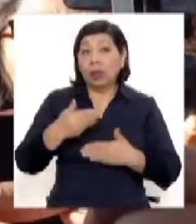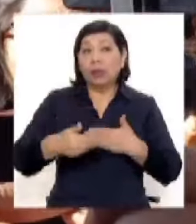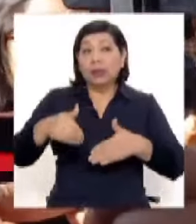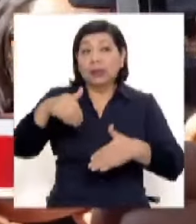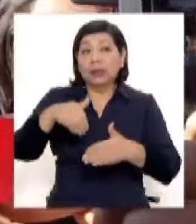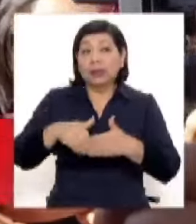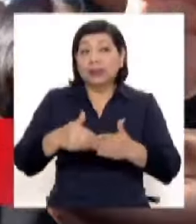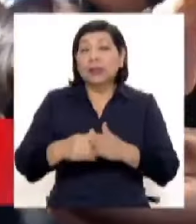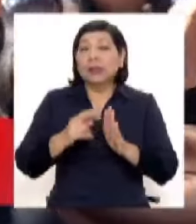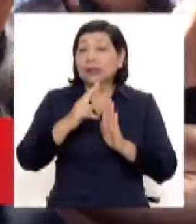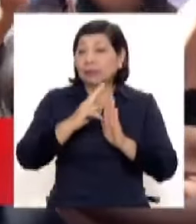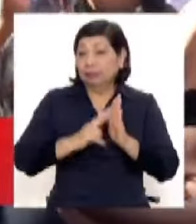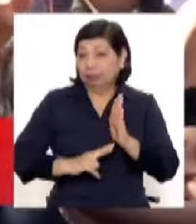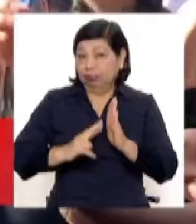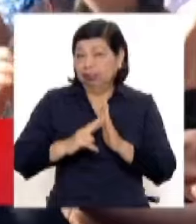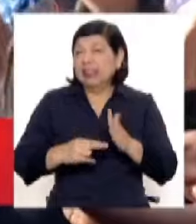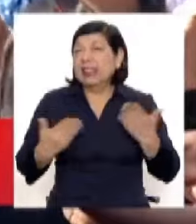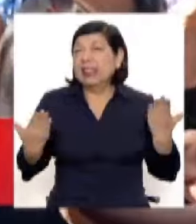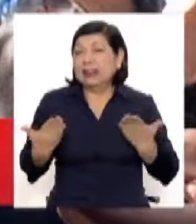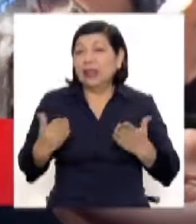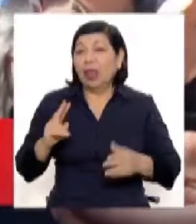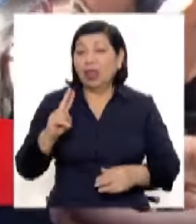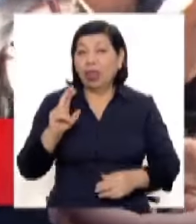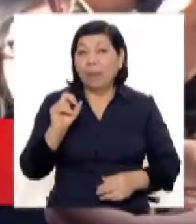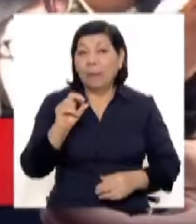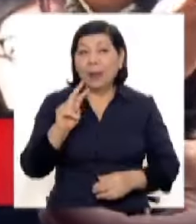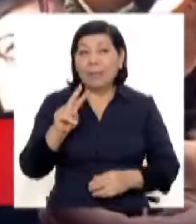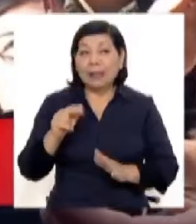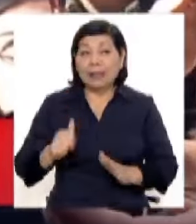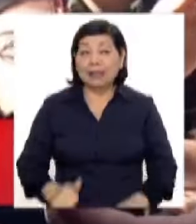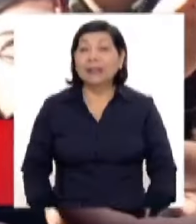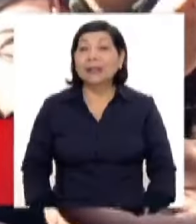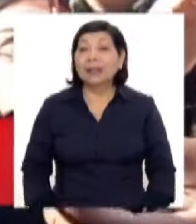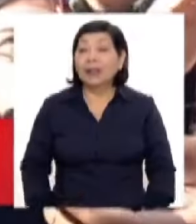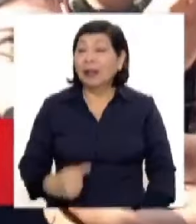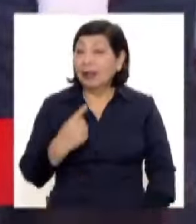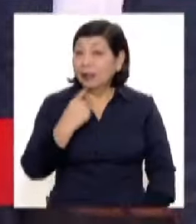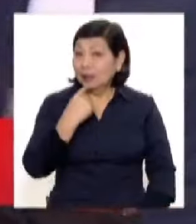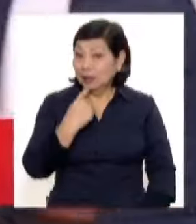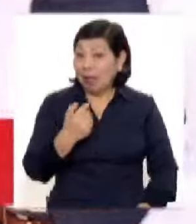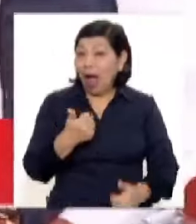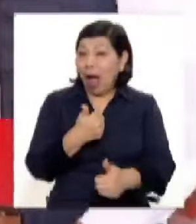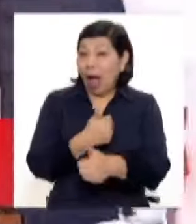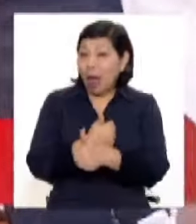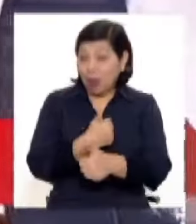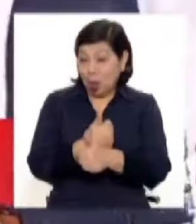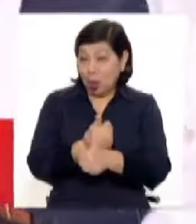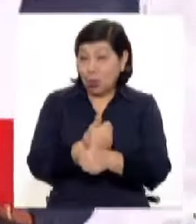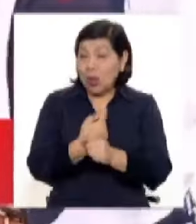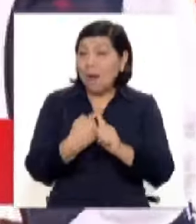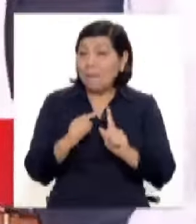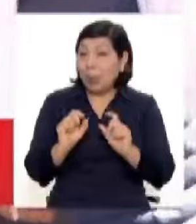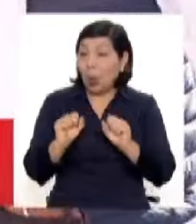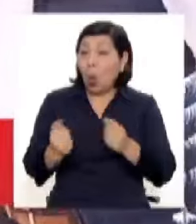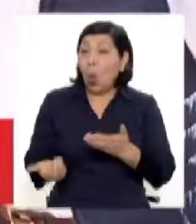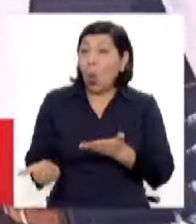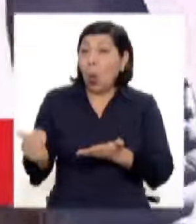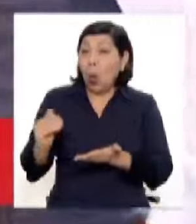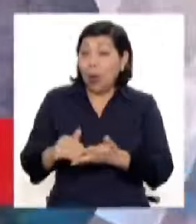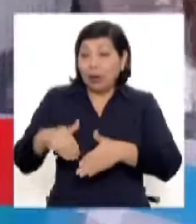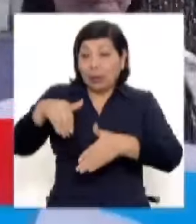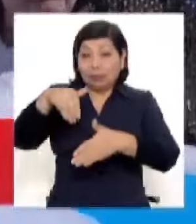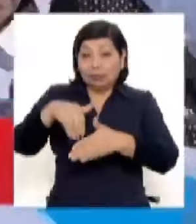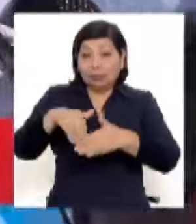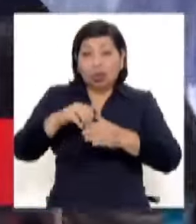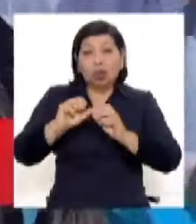próximas elecciones regionales que se realizarán en el 2026. La máxima autoridad de la región Ayacucho señaló que para lograr una nueva